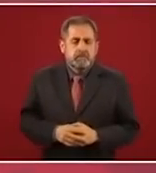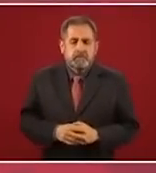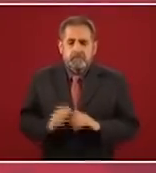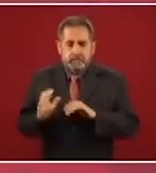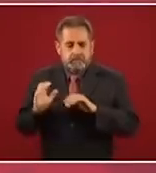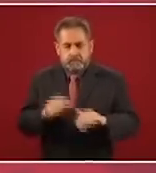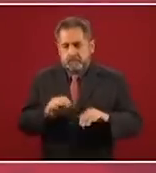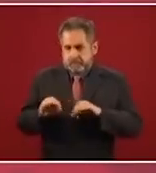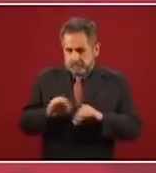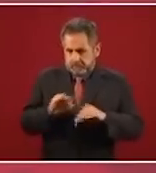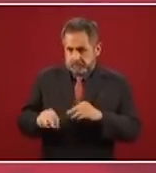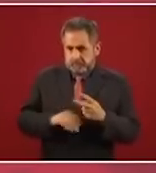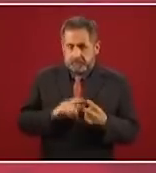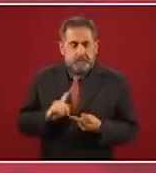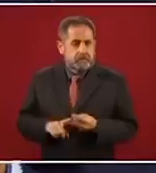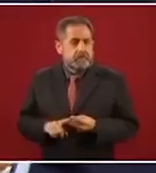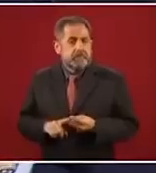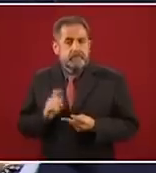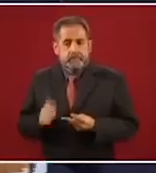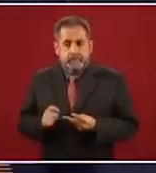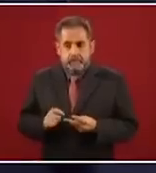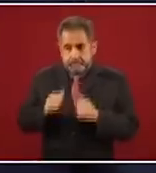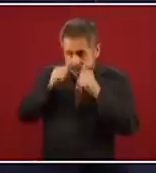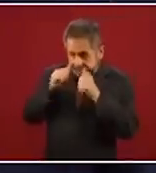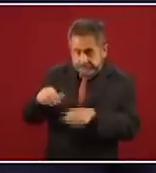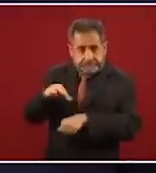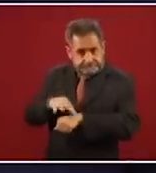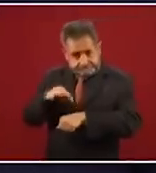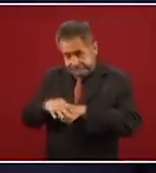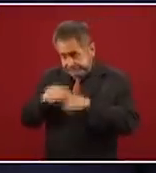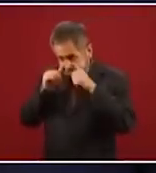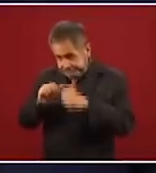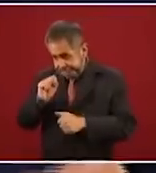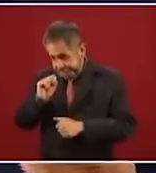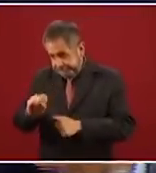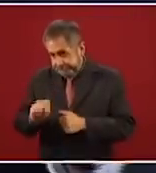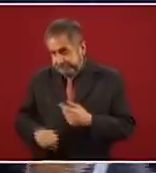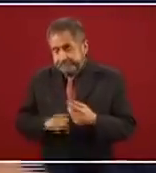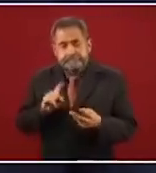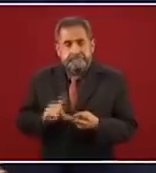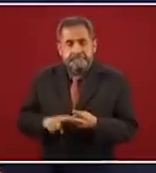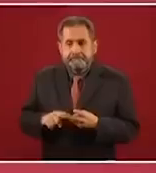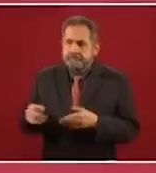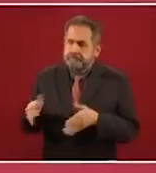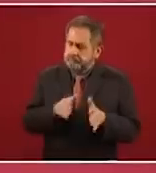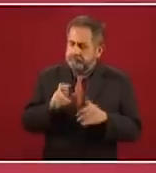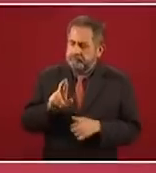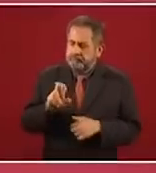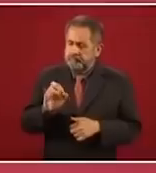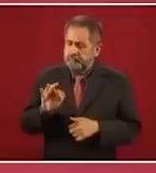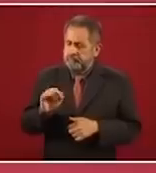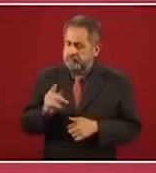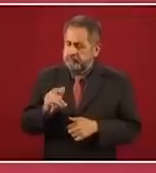empleo, es atención médica, es refugio,